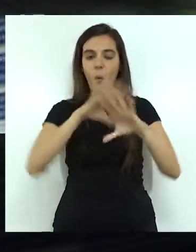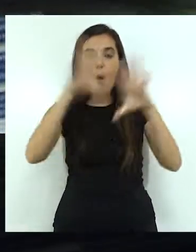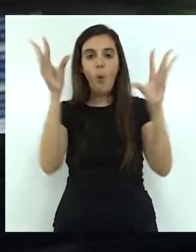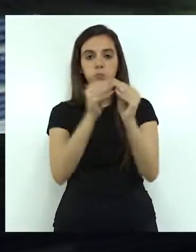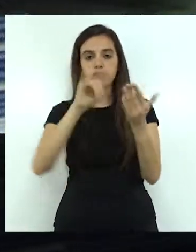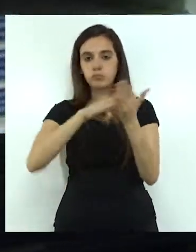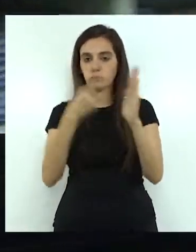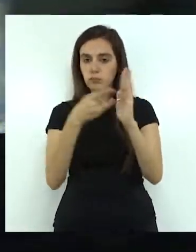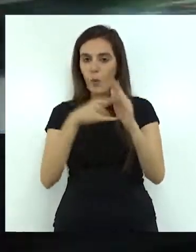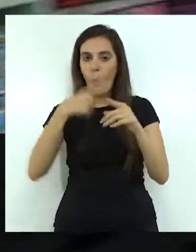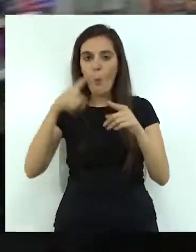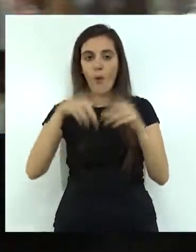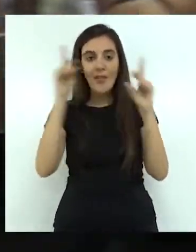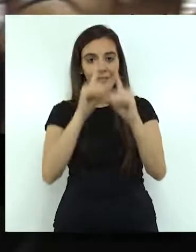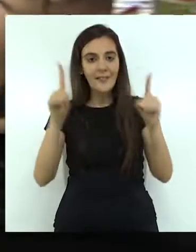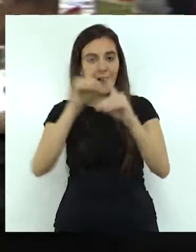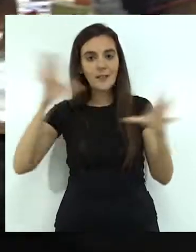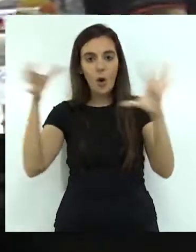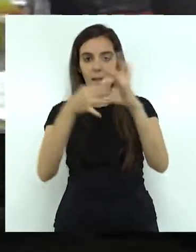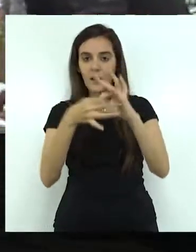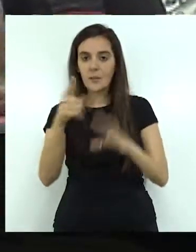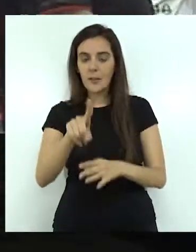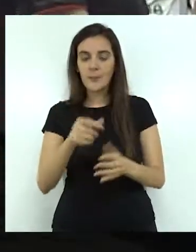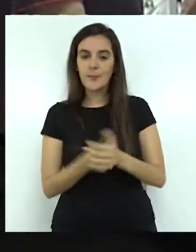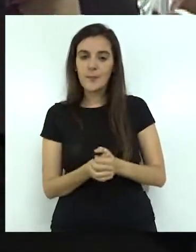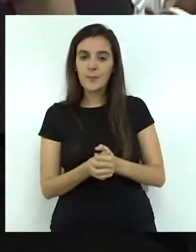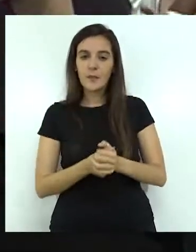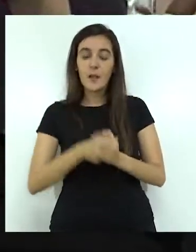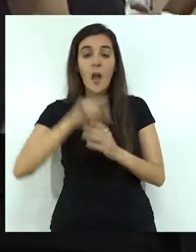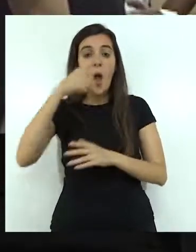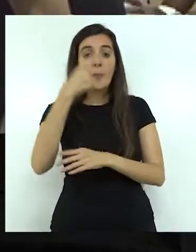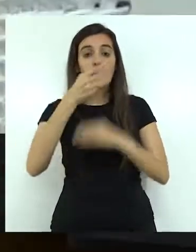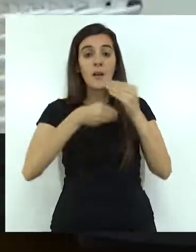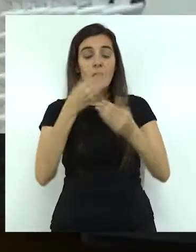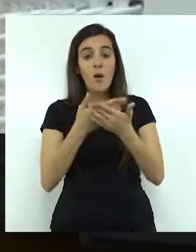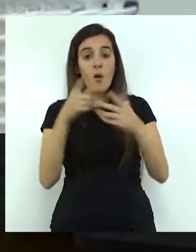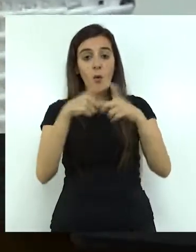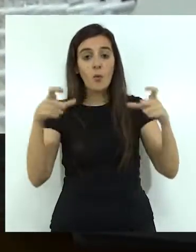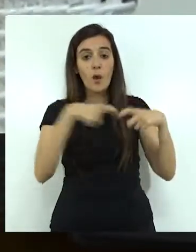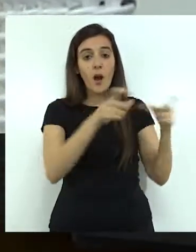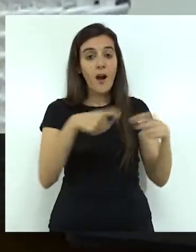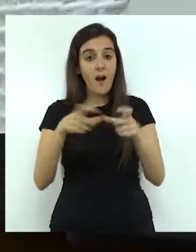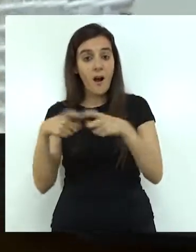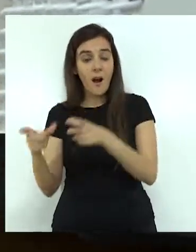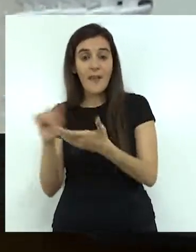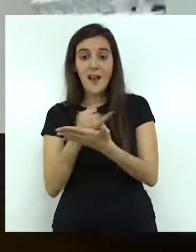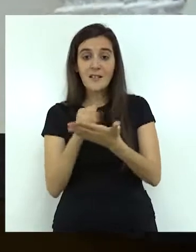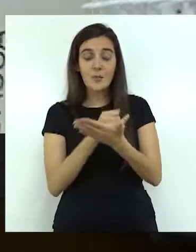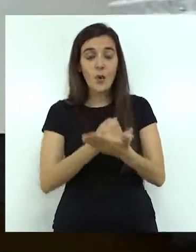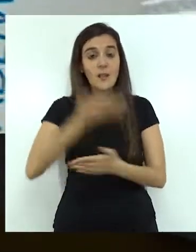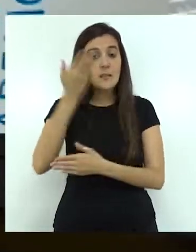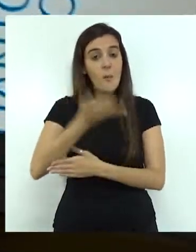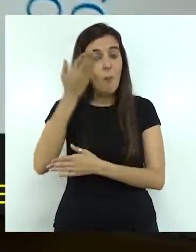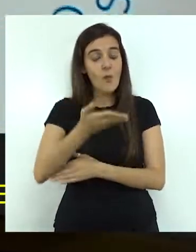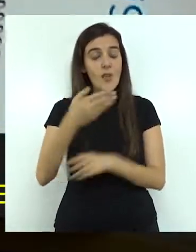complementario en primaria el cheque cubrirá a las áreas del bloque de las asignaturas troncales en cada uno de los cursos que incluirá